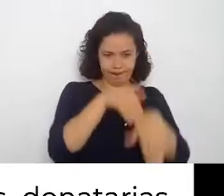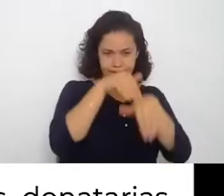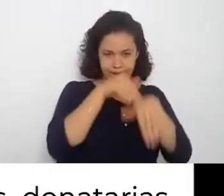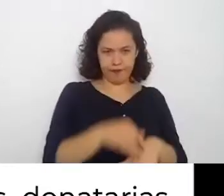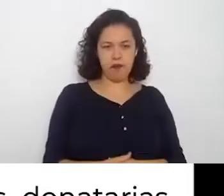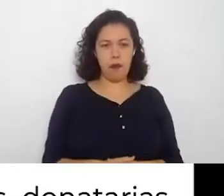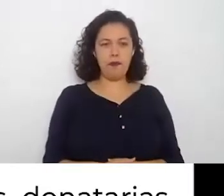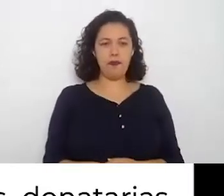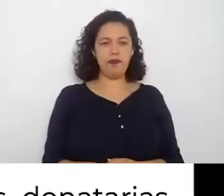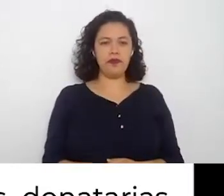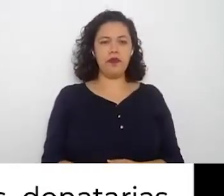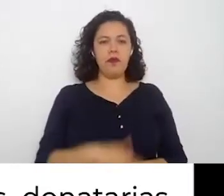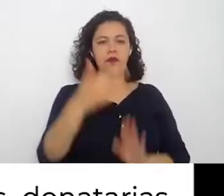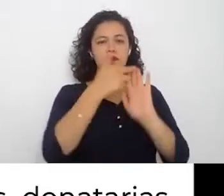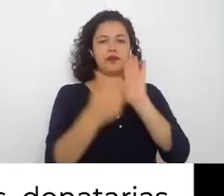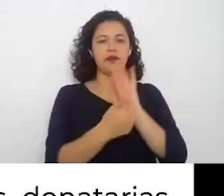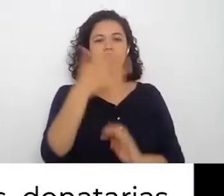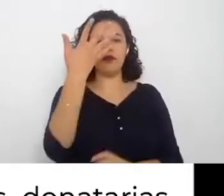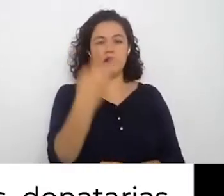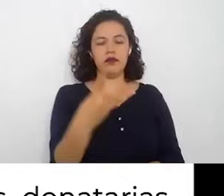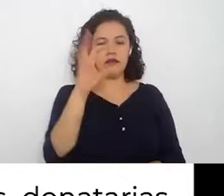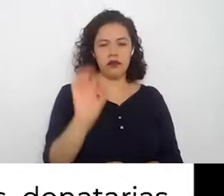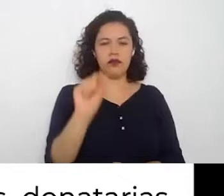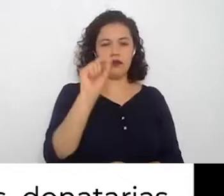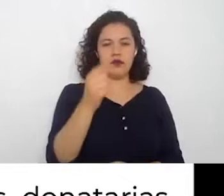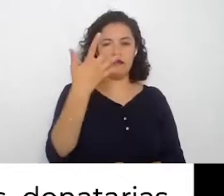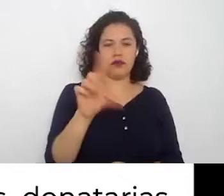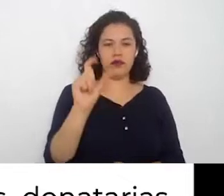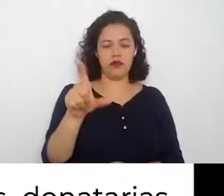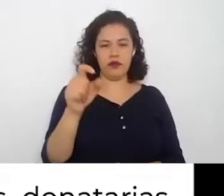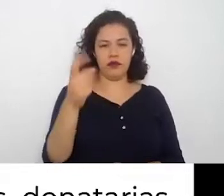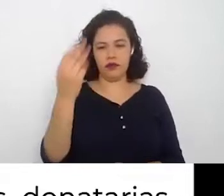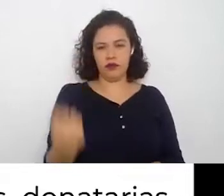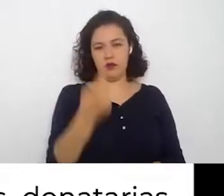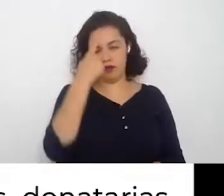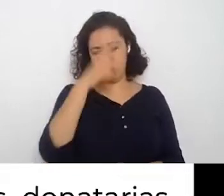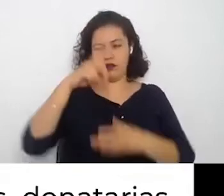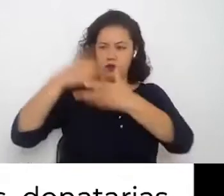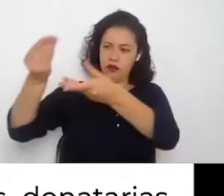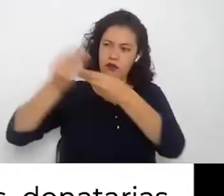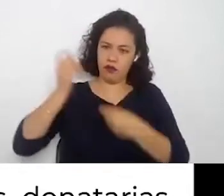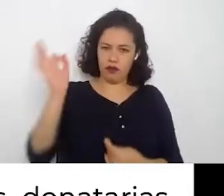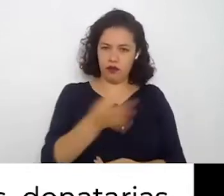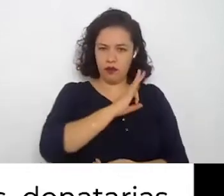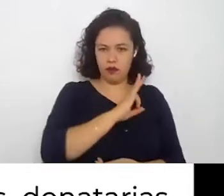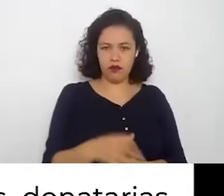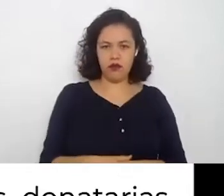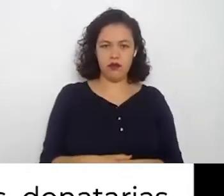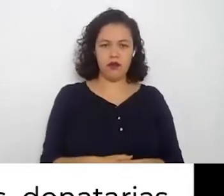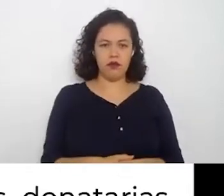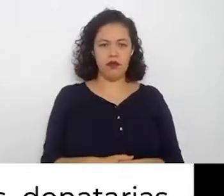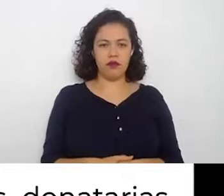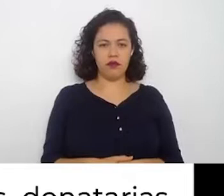del 310.29 referente a la opción de donatarias autorizadas precisamente nos habla de todas